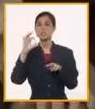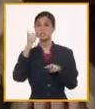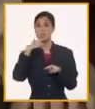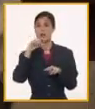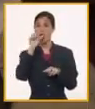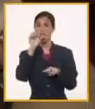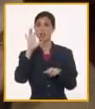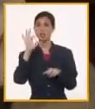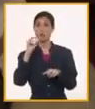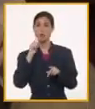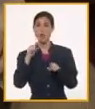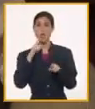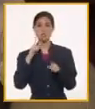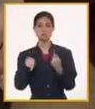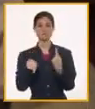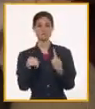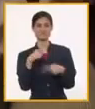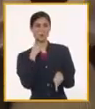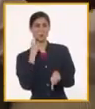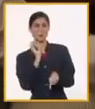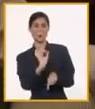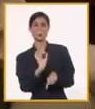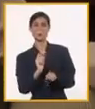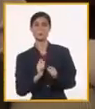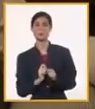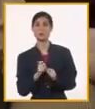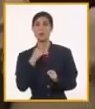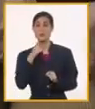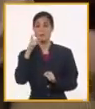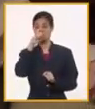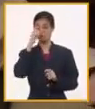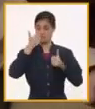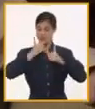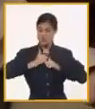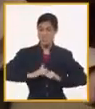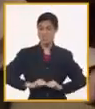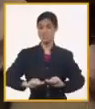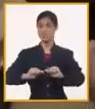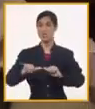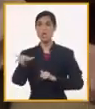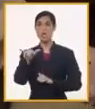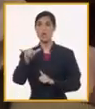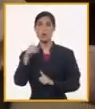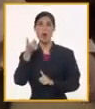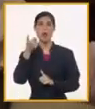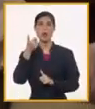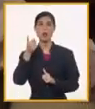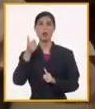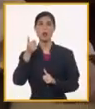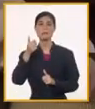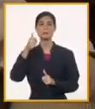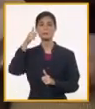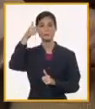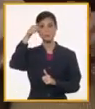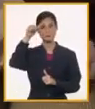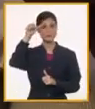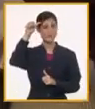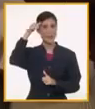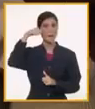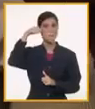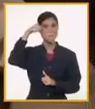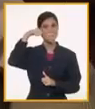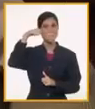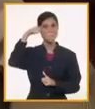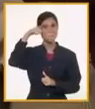fue antimachadista. Desde que yo nací había hablado de eso. Y antibatistiano también. Antibatistianos siempre fueron, siempre